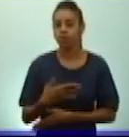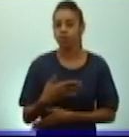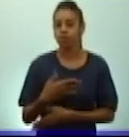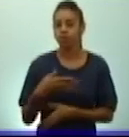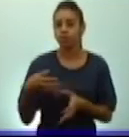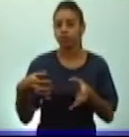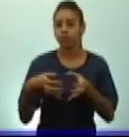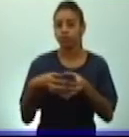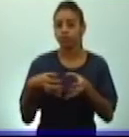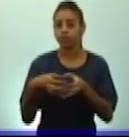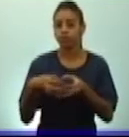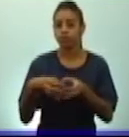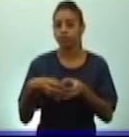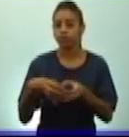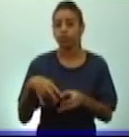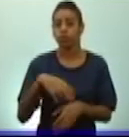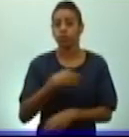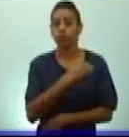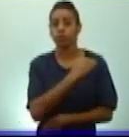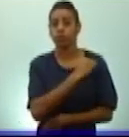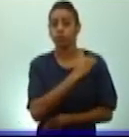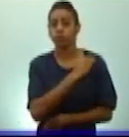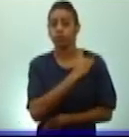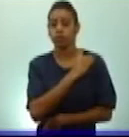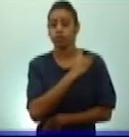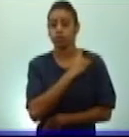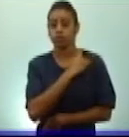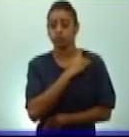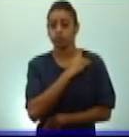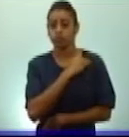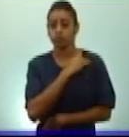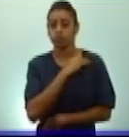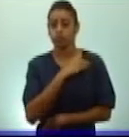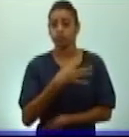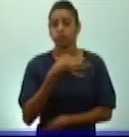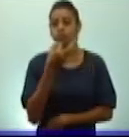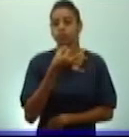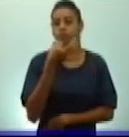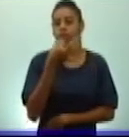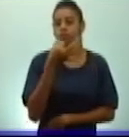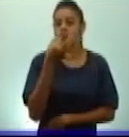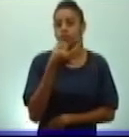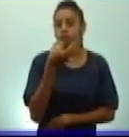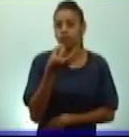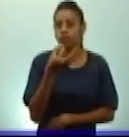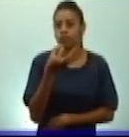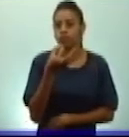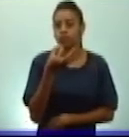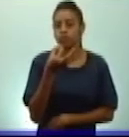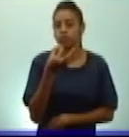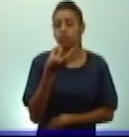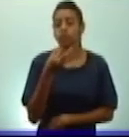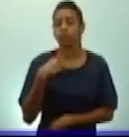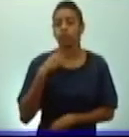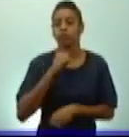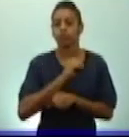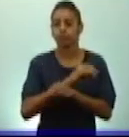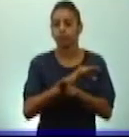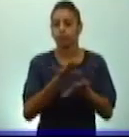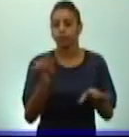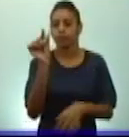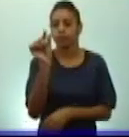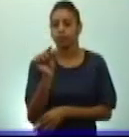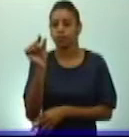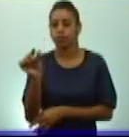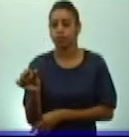Columbia, el 8 de enero de 1959, expresa sus ideas en un discurso a todo el pueblo que